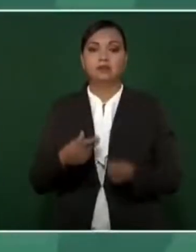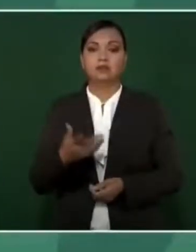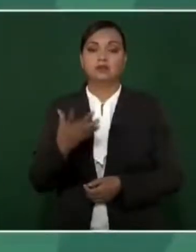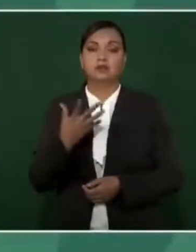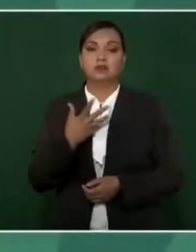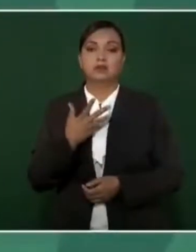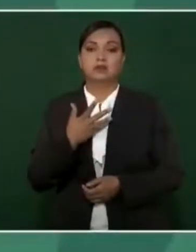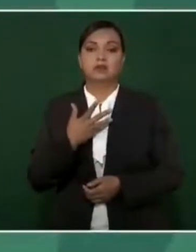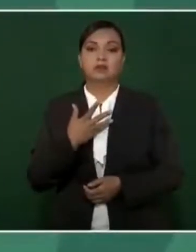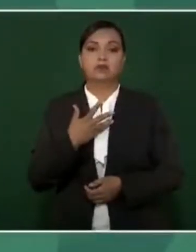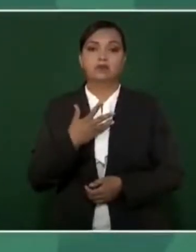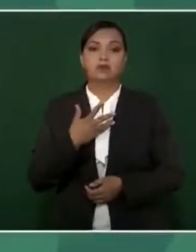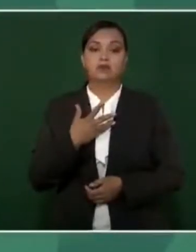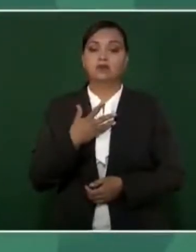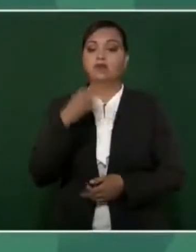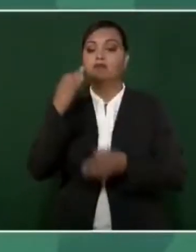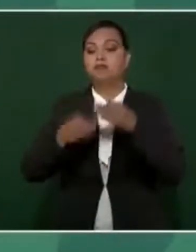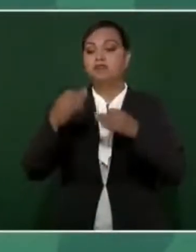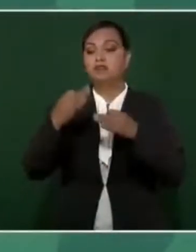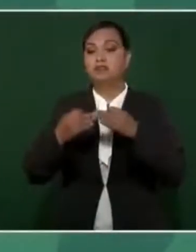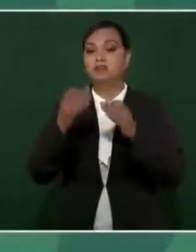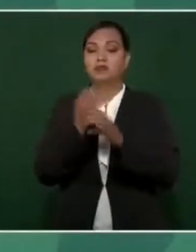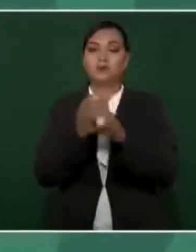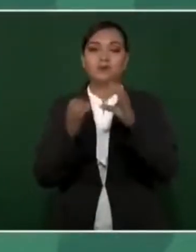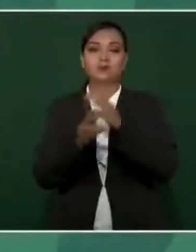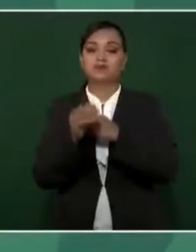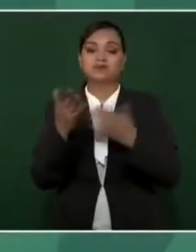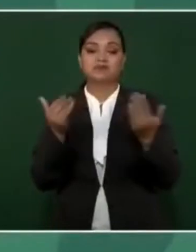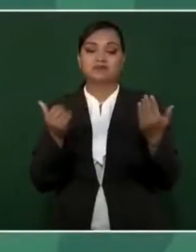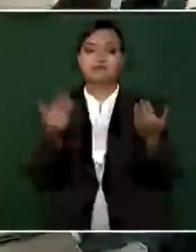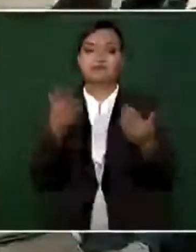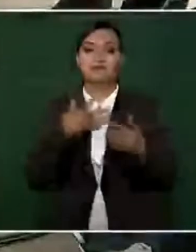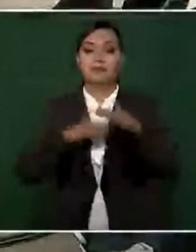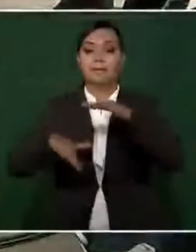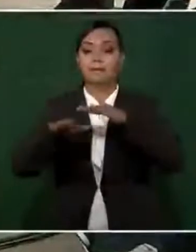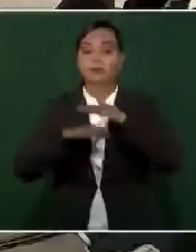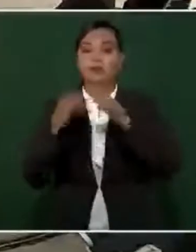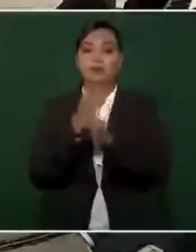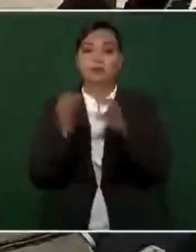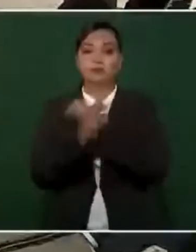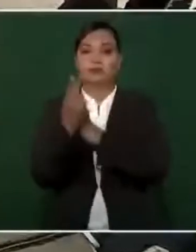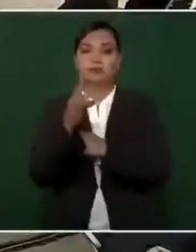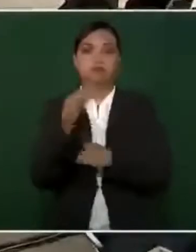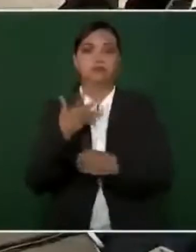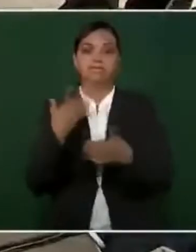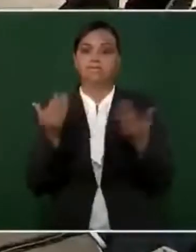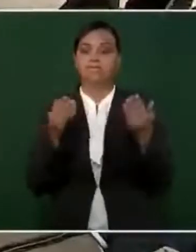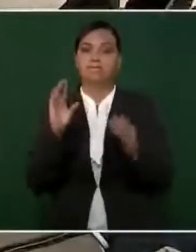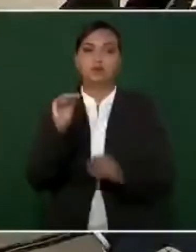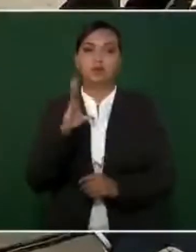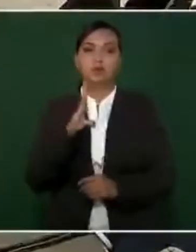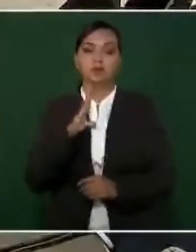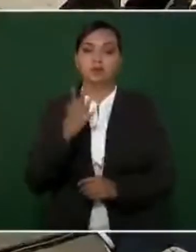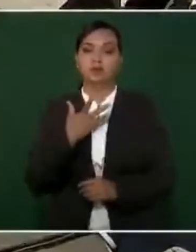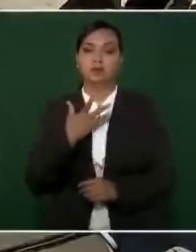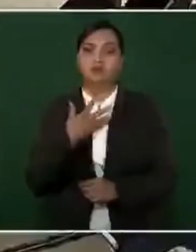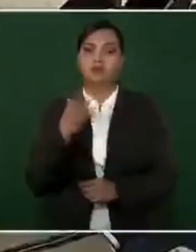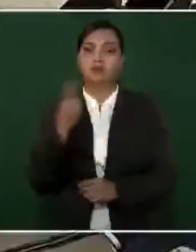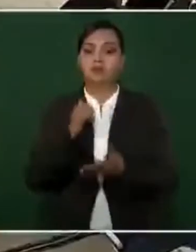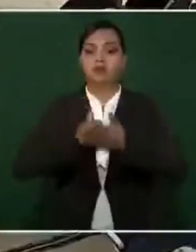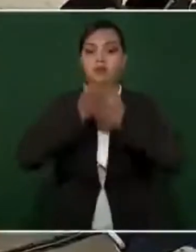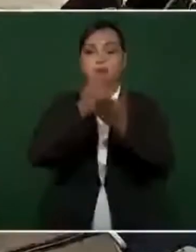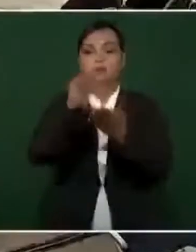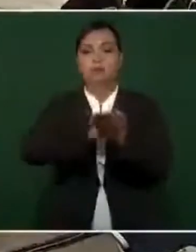indispensable, de lo básico. Entonces, se tiene que apoyar a Tamaulipas, ese es el